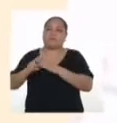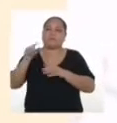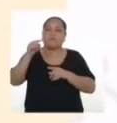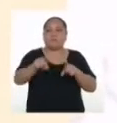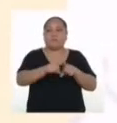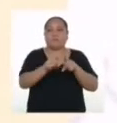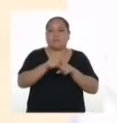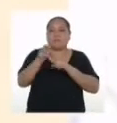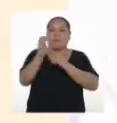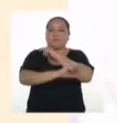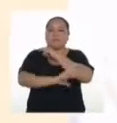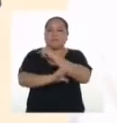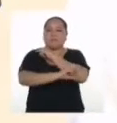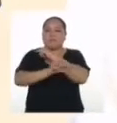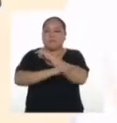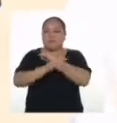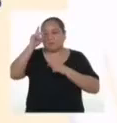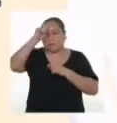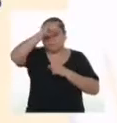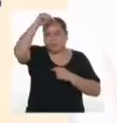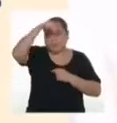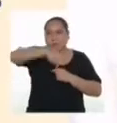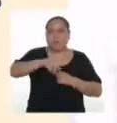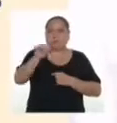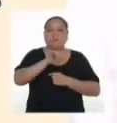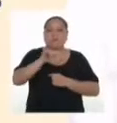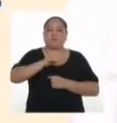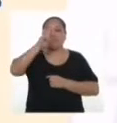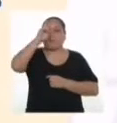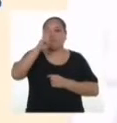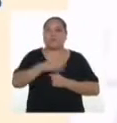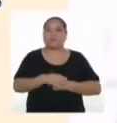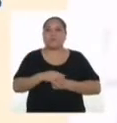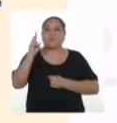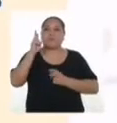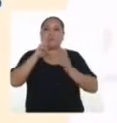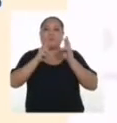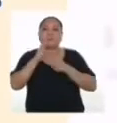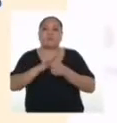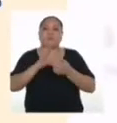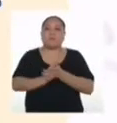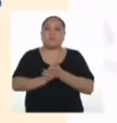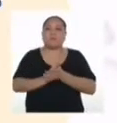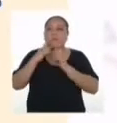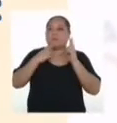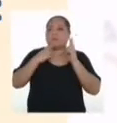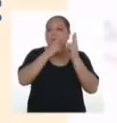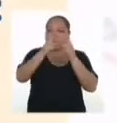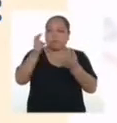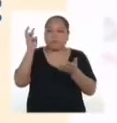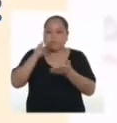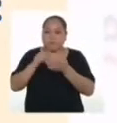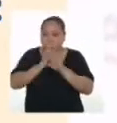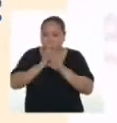en un país de geografía tan desafiante como el Perú. Se aprecian sobre todo en el papel del río principal como factor que organiza